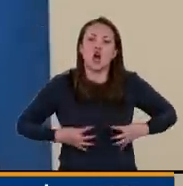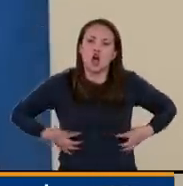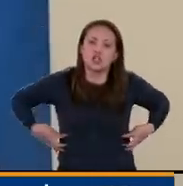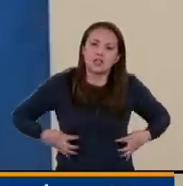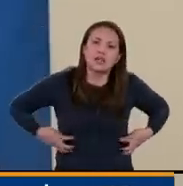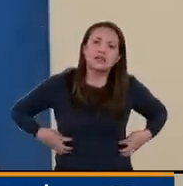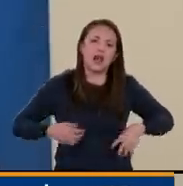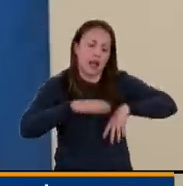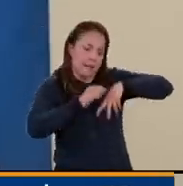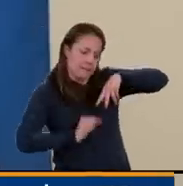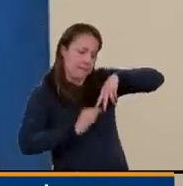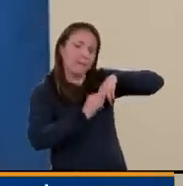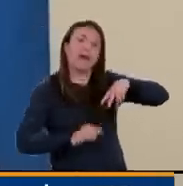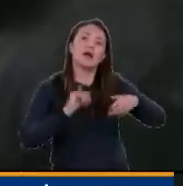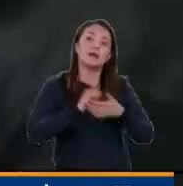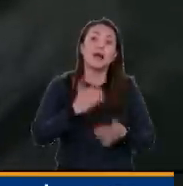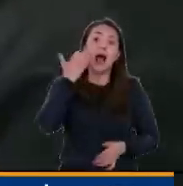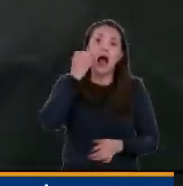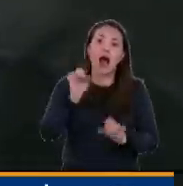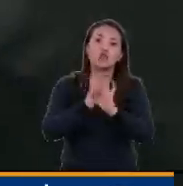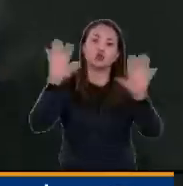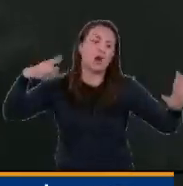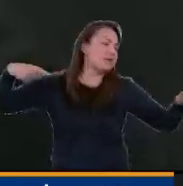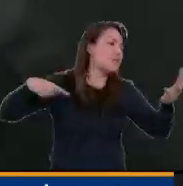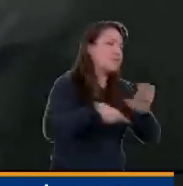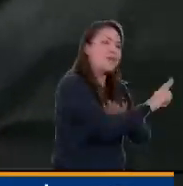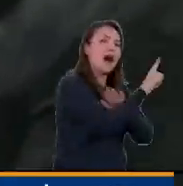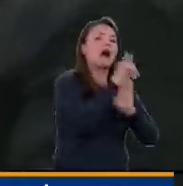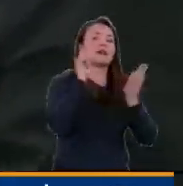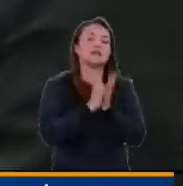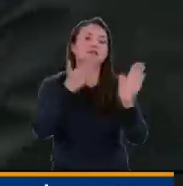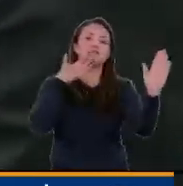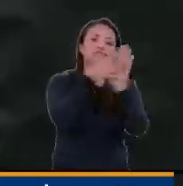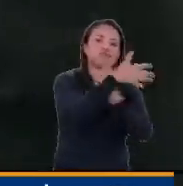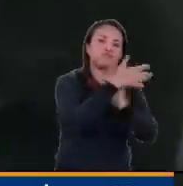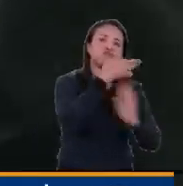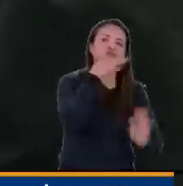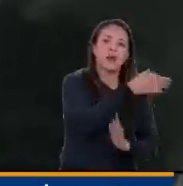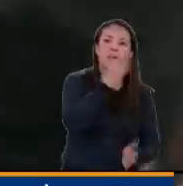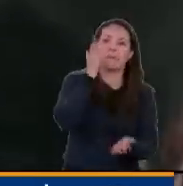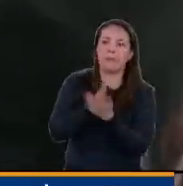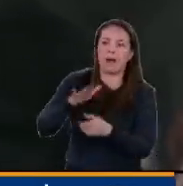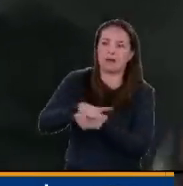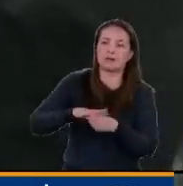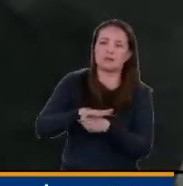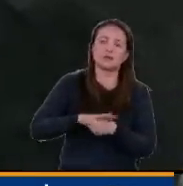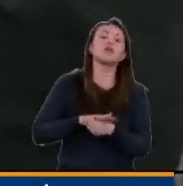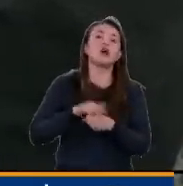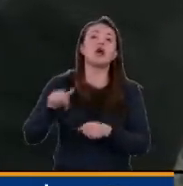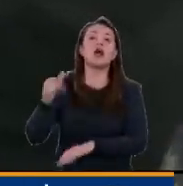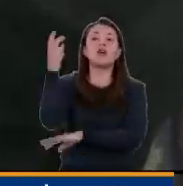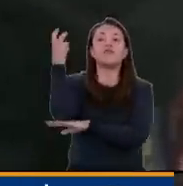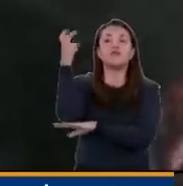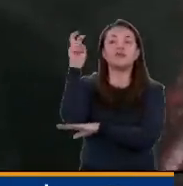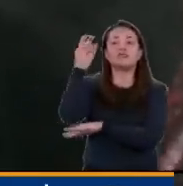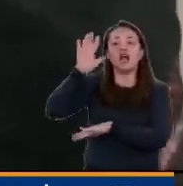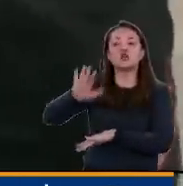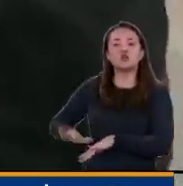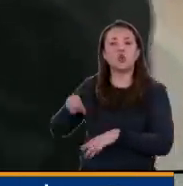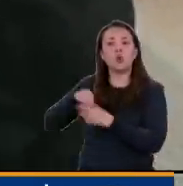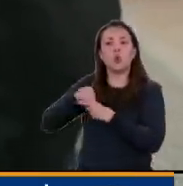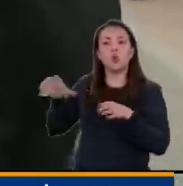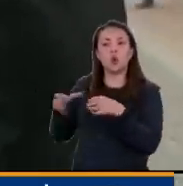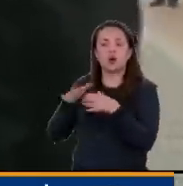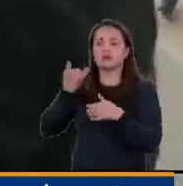que logró huir de la residencia, puso en conocimiento de las autoridades los hechos ocurridos. Un fiscal de la unidad de reacción